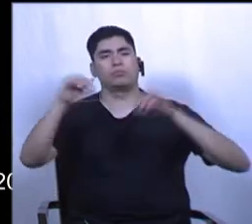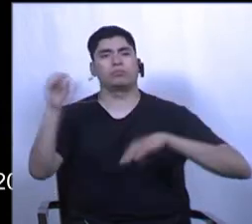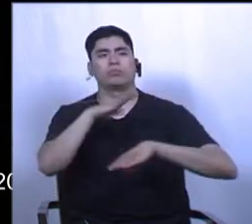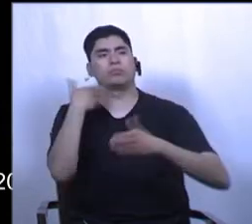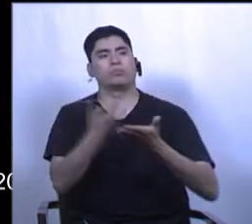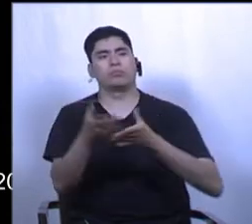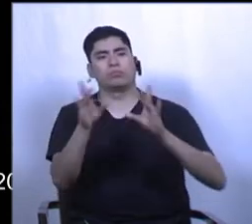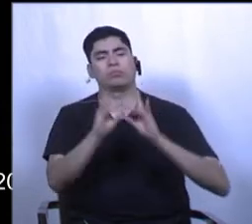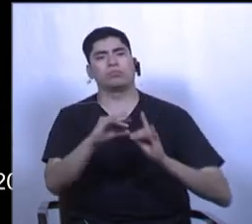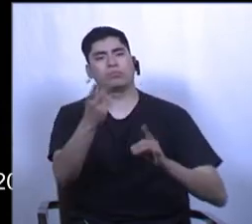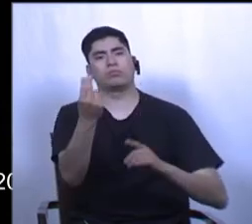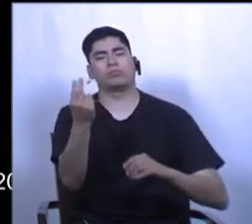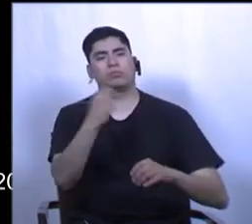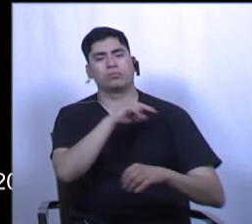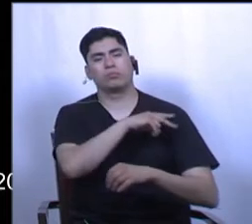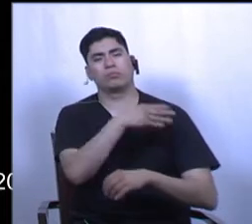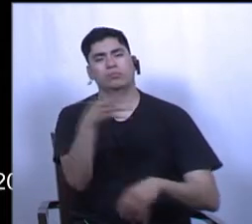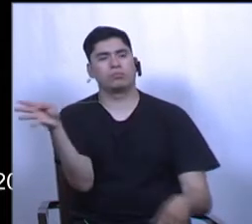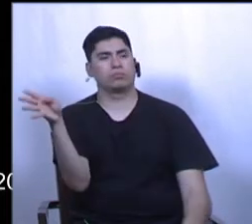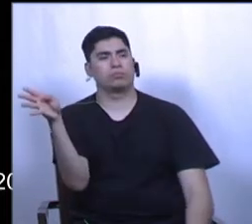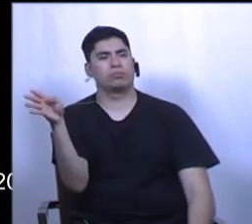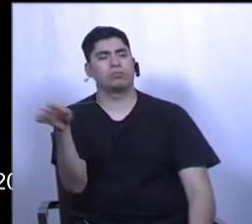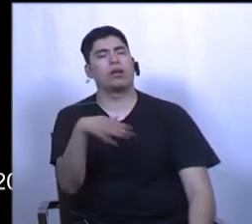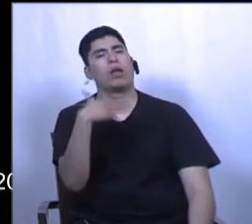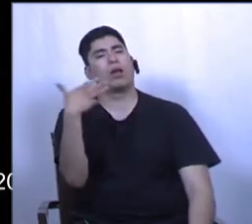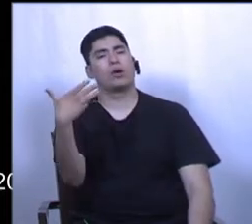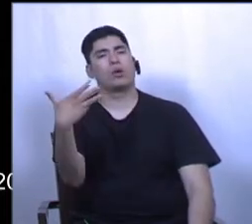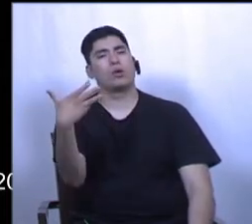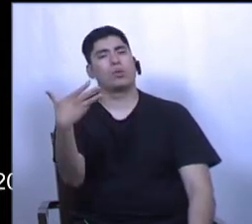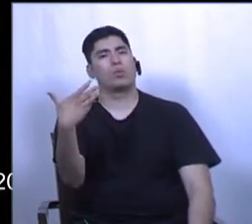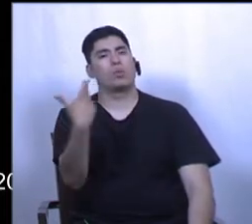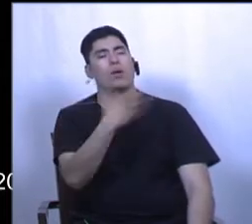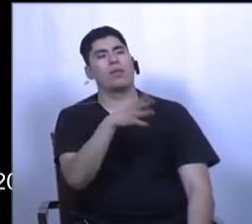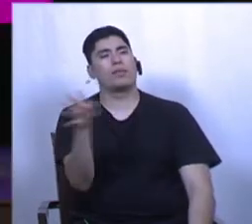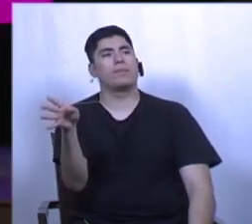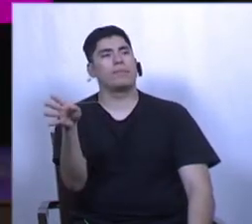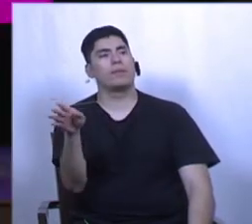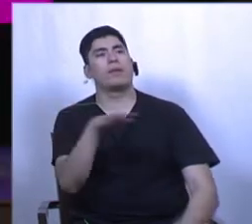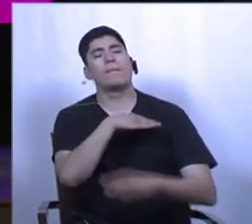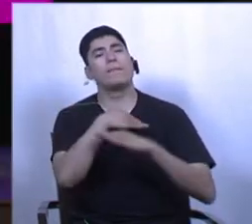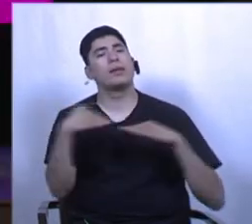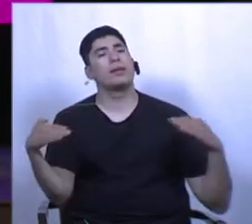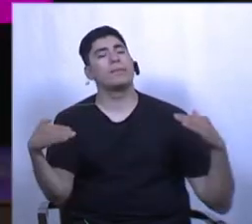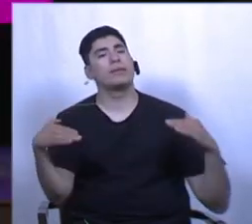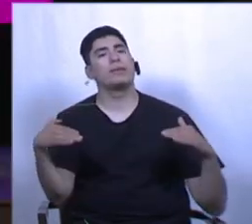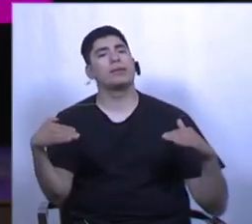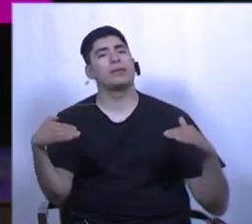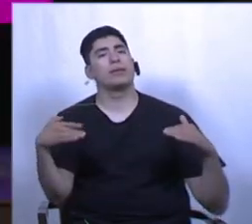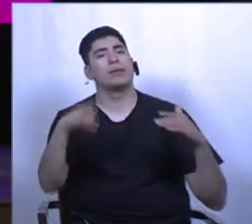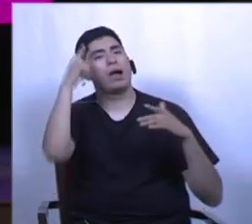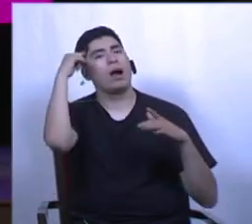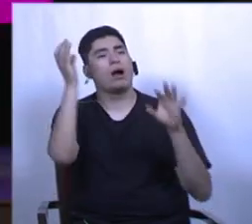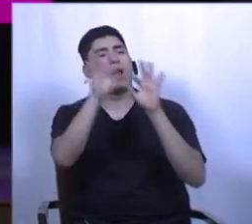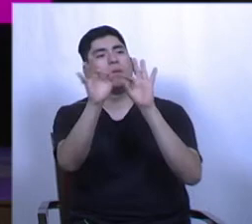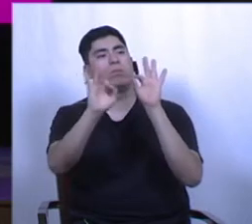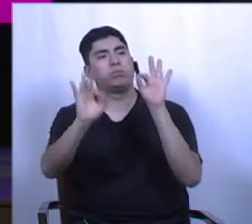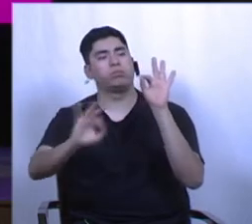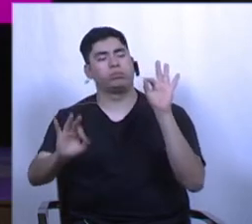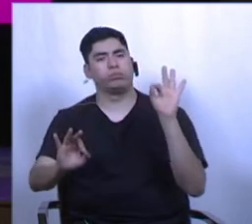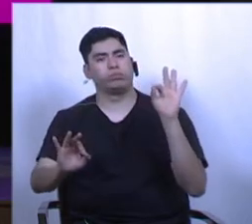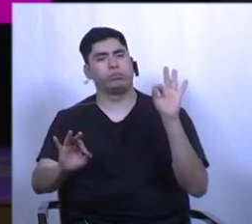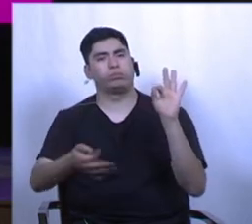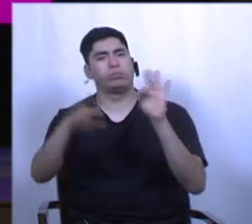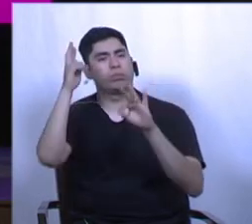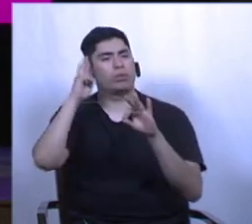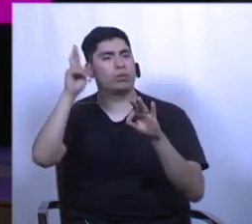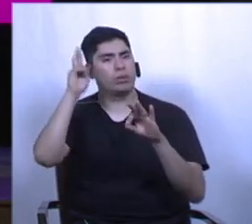semanas. En 9 semanas ellos ya habían perdido la mitad de las proteínas sinápticas. Y